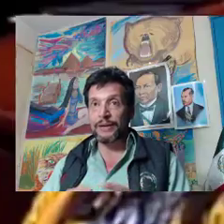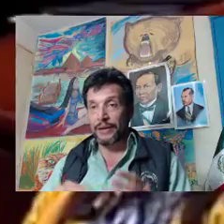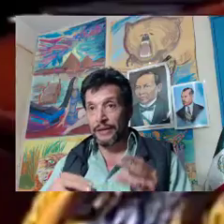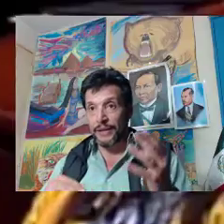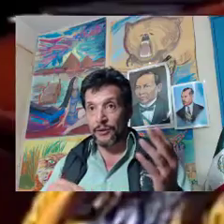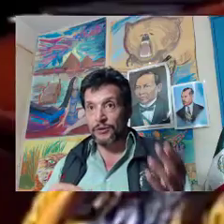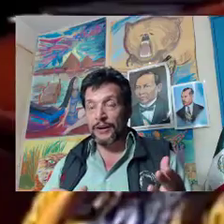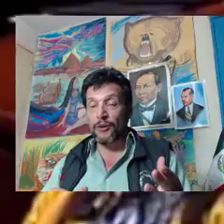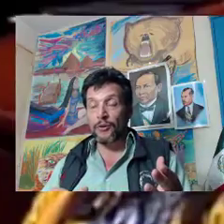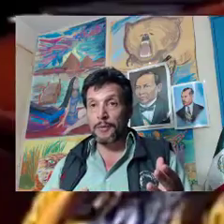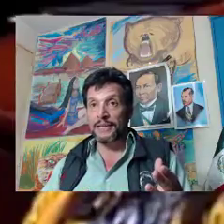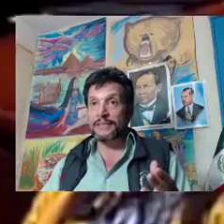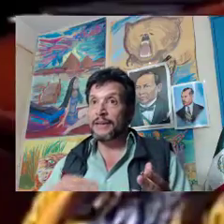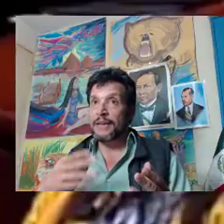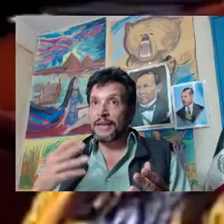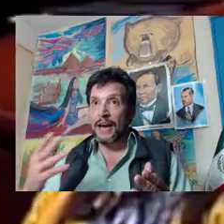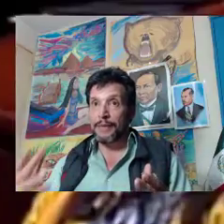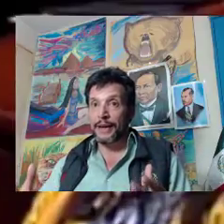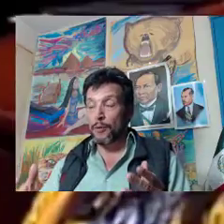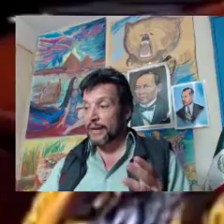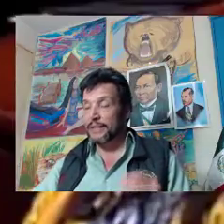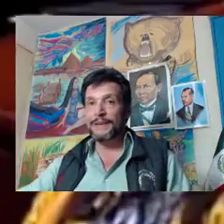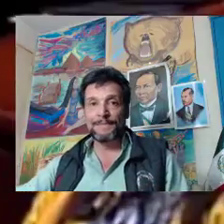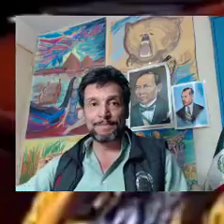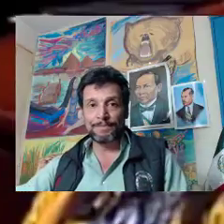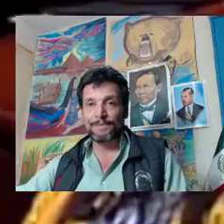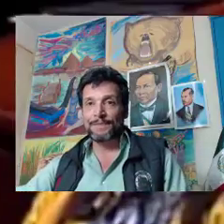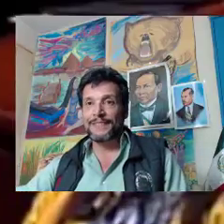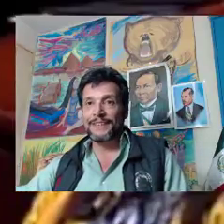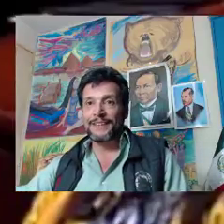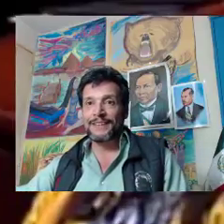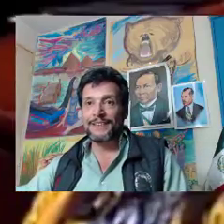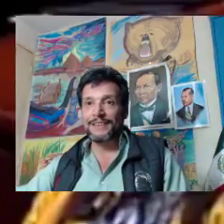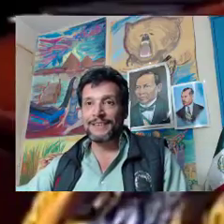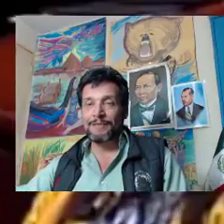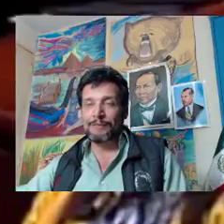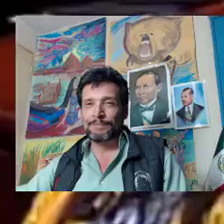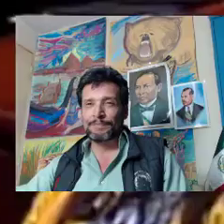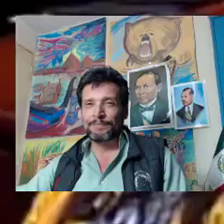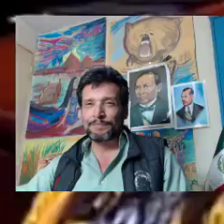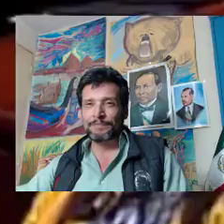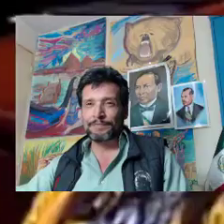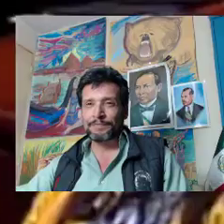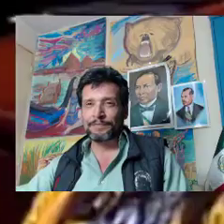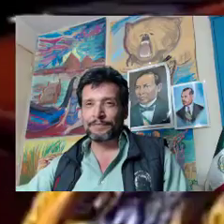ellos, entre Rosario Robles y Javier Duarte.